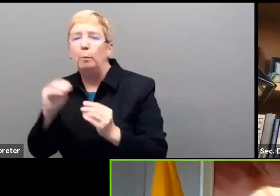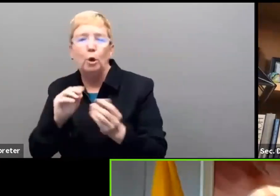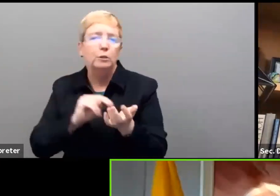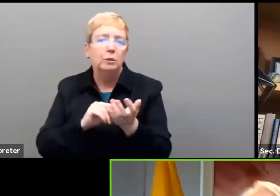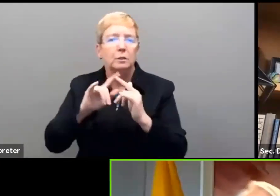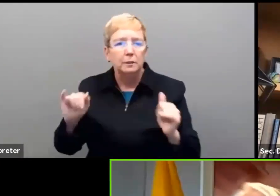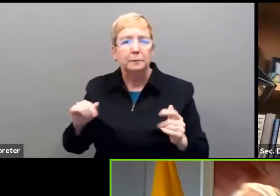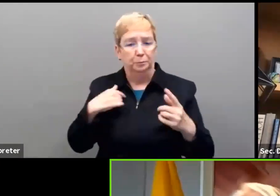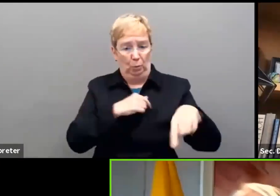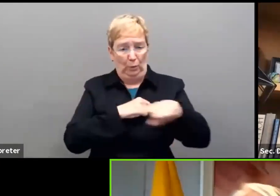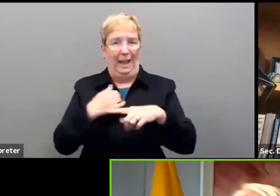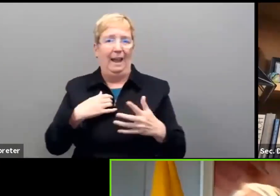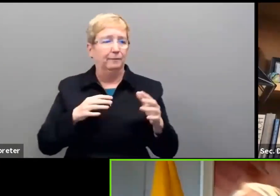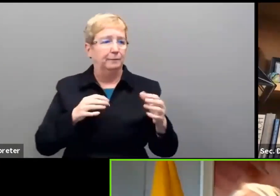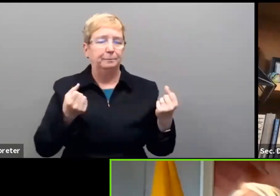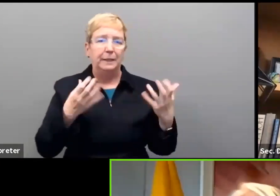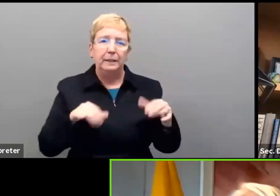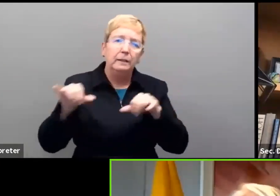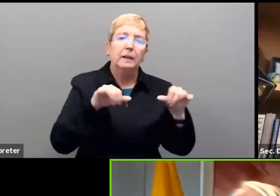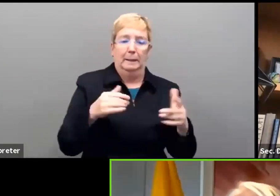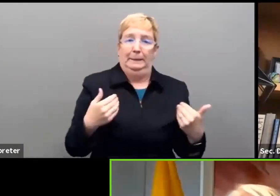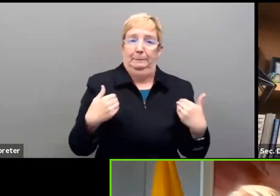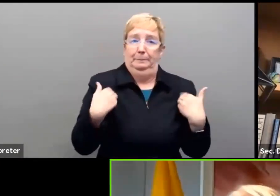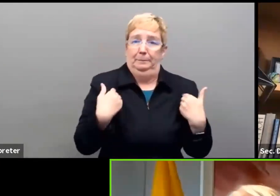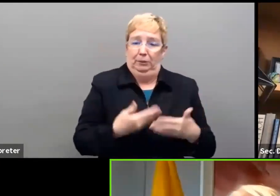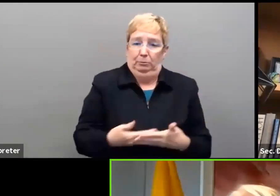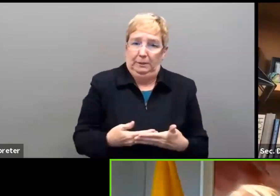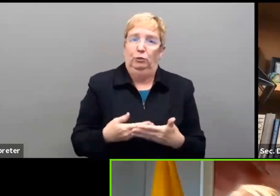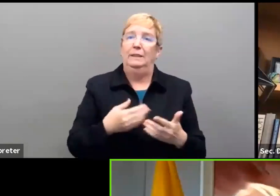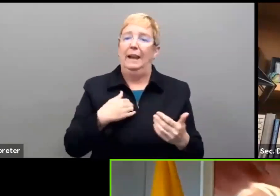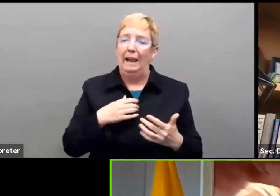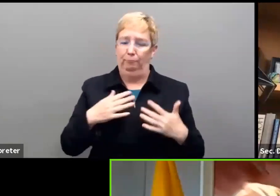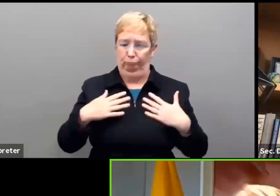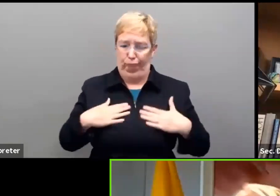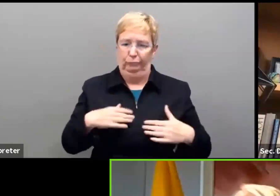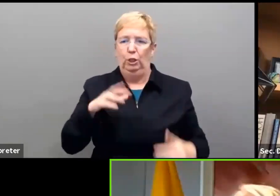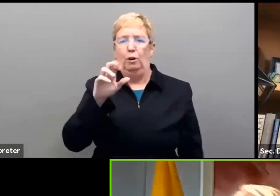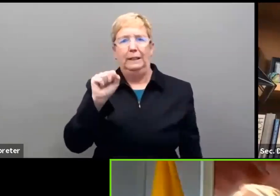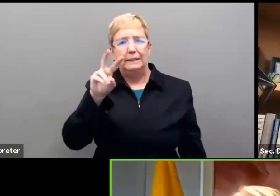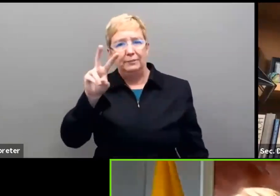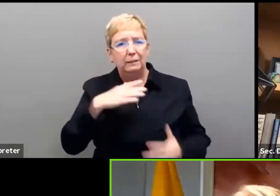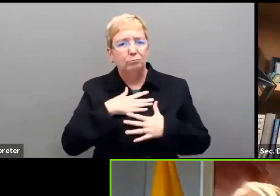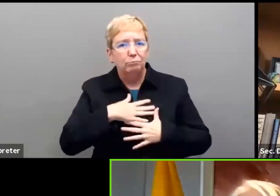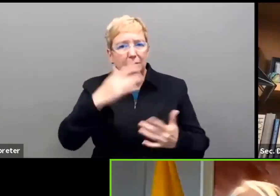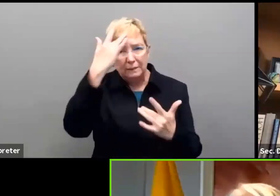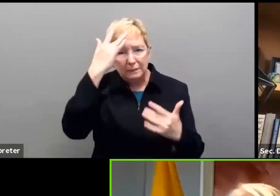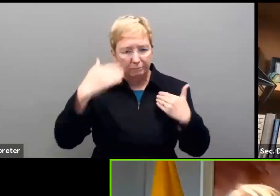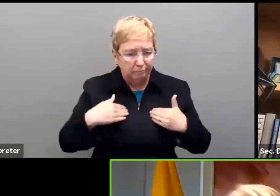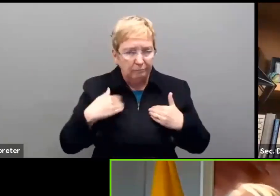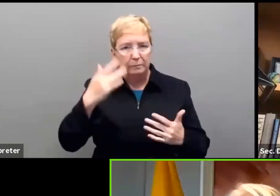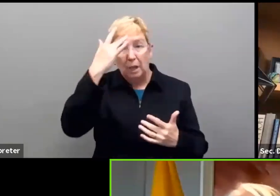por muchas razones, pero esto no cambia el hecho de que sin COVID nosotros tenemos problema para